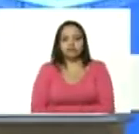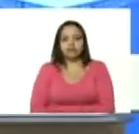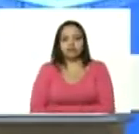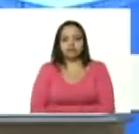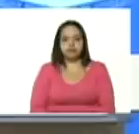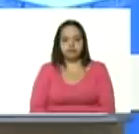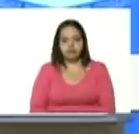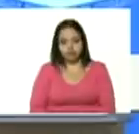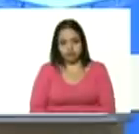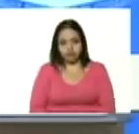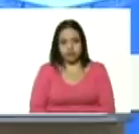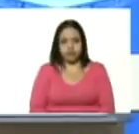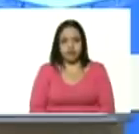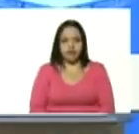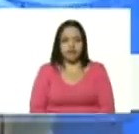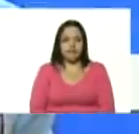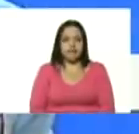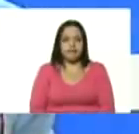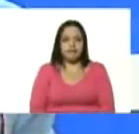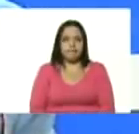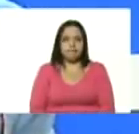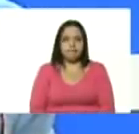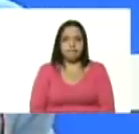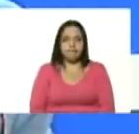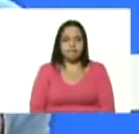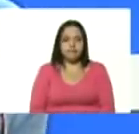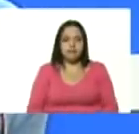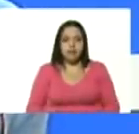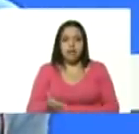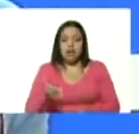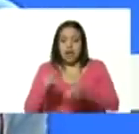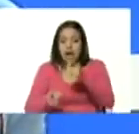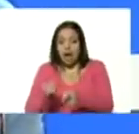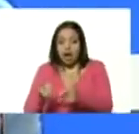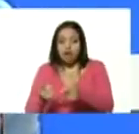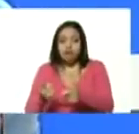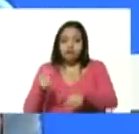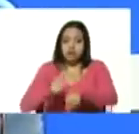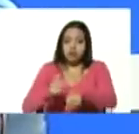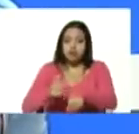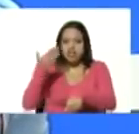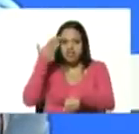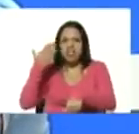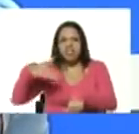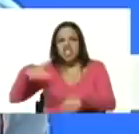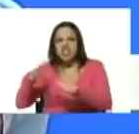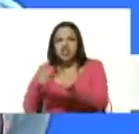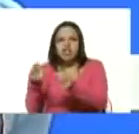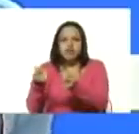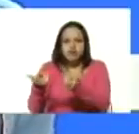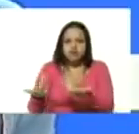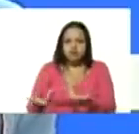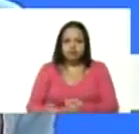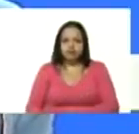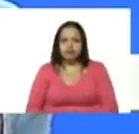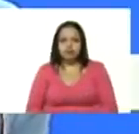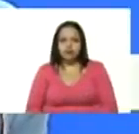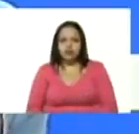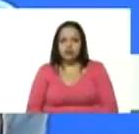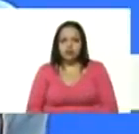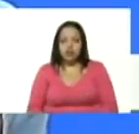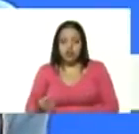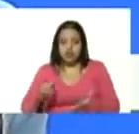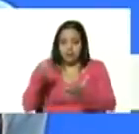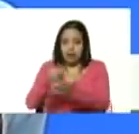En su momento se sabrá de dónde provinieron los fondos. ¿Llegó el momento? De los fondos de él. Que se depositó en Gavi.